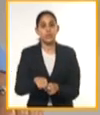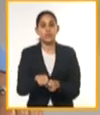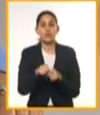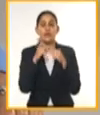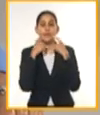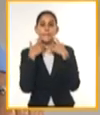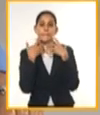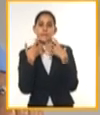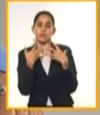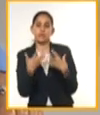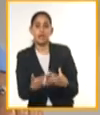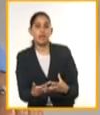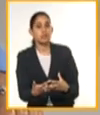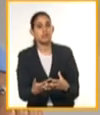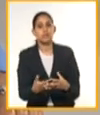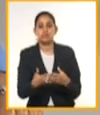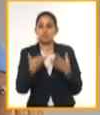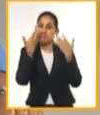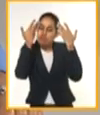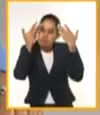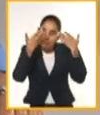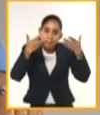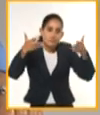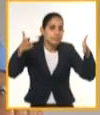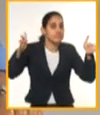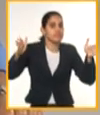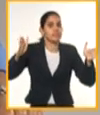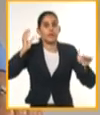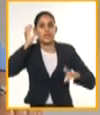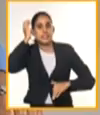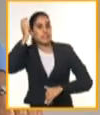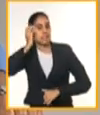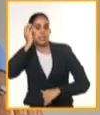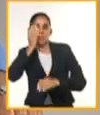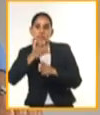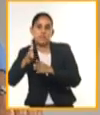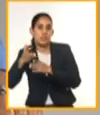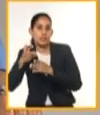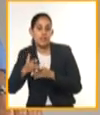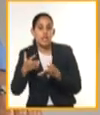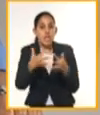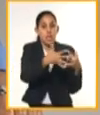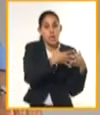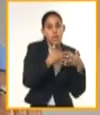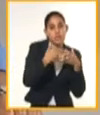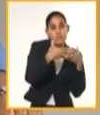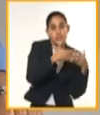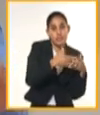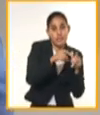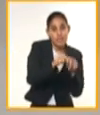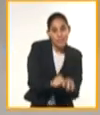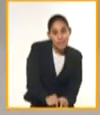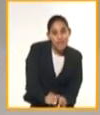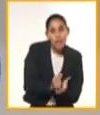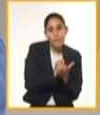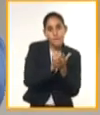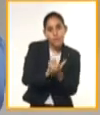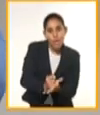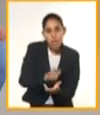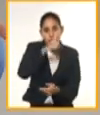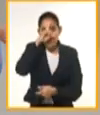claramente, abiertamente, un sitio de la derecha estadounidense y que está apoyando hasta